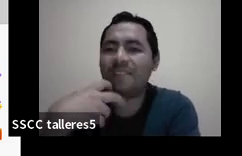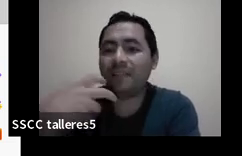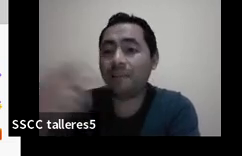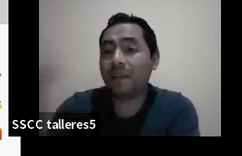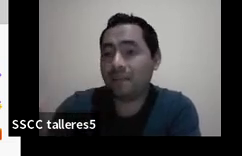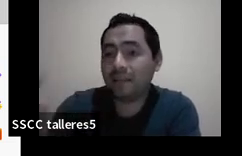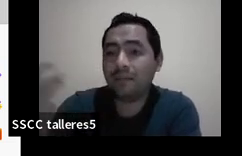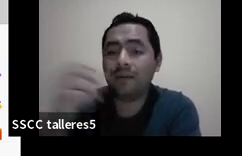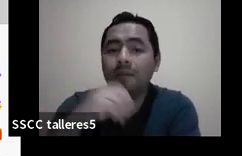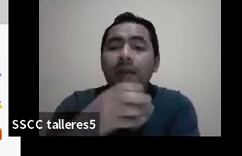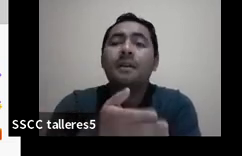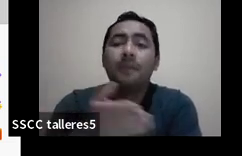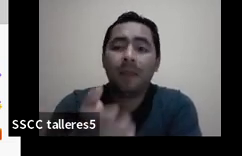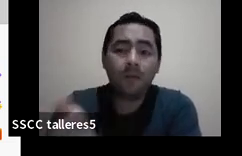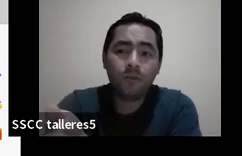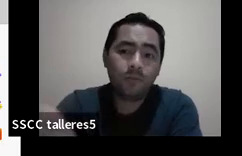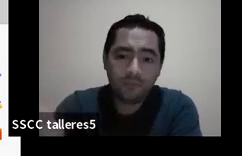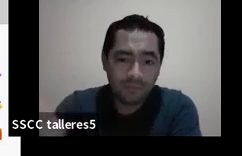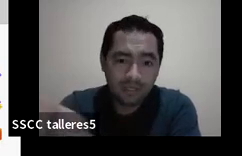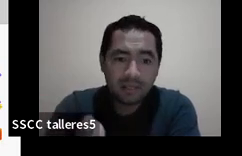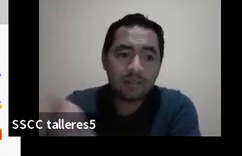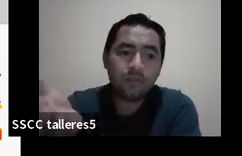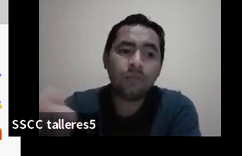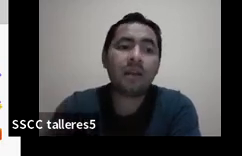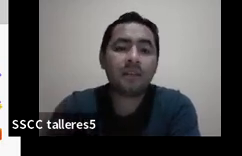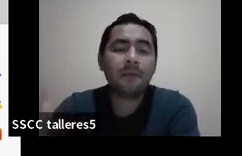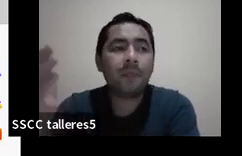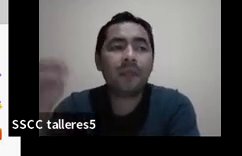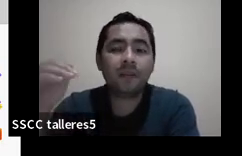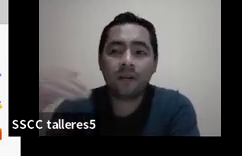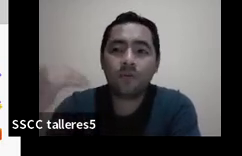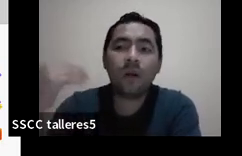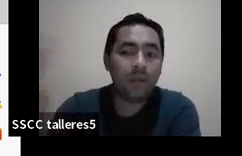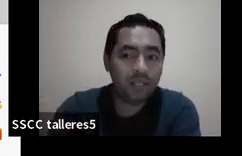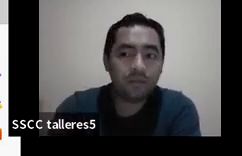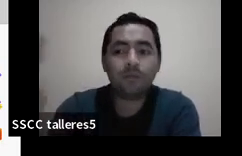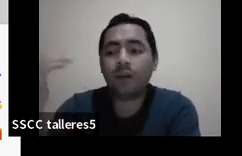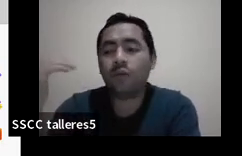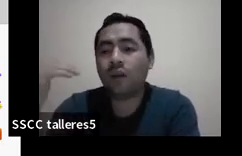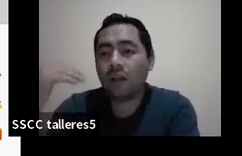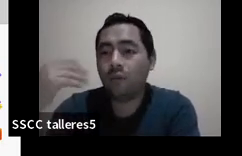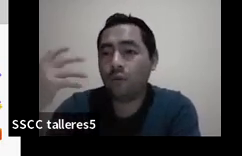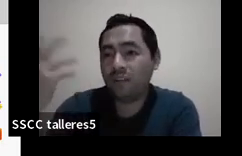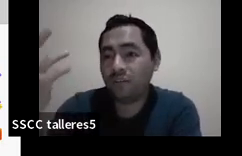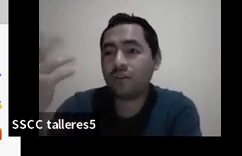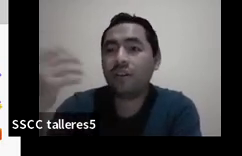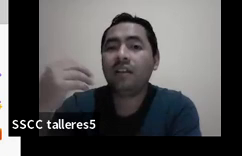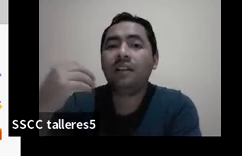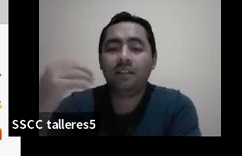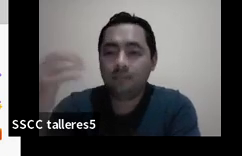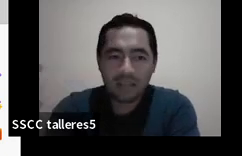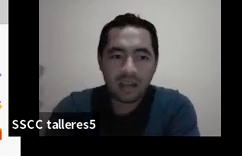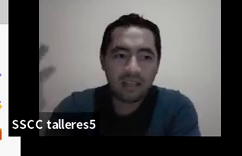no fácilmente pierdes el habla, ¿no? Incluso, quizás en tu casa tienes algún abuelito, algún adulto